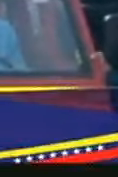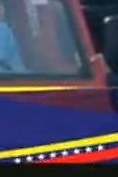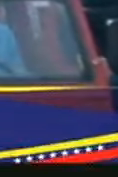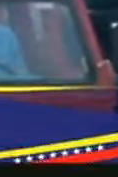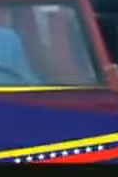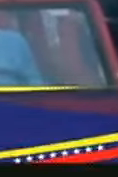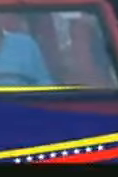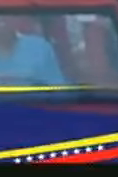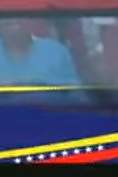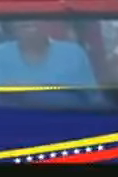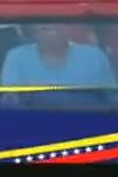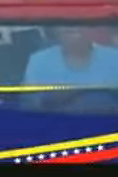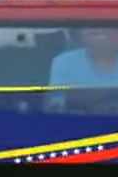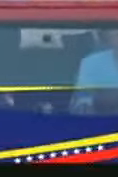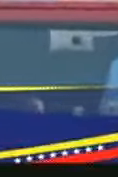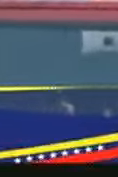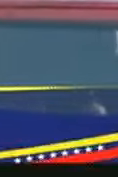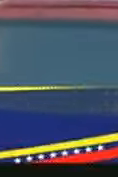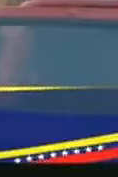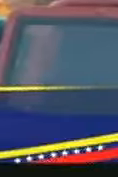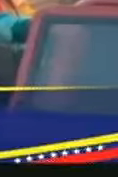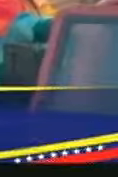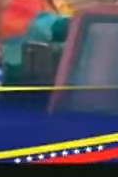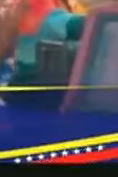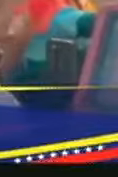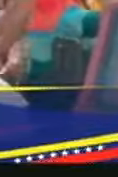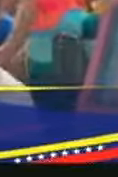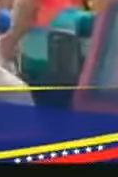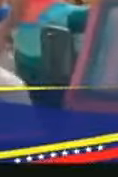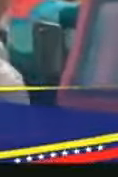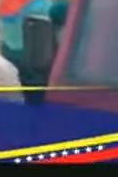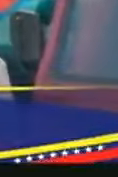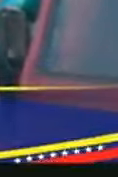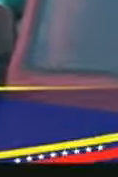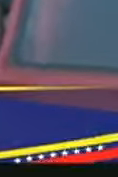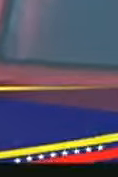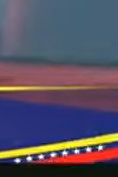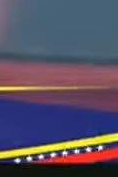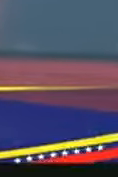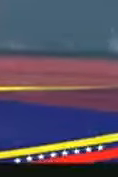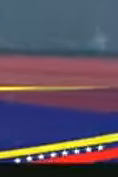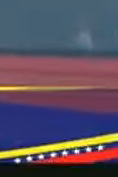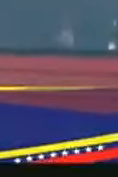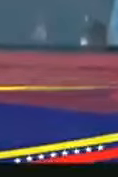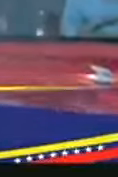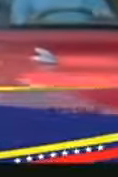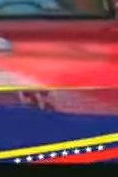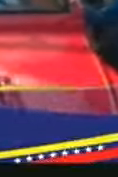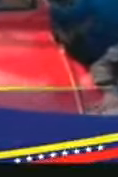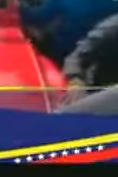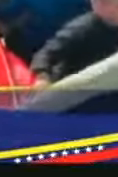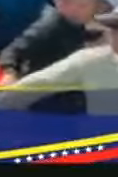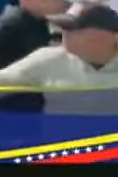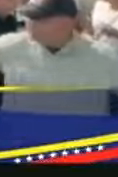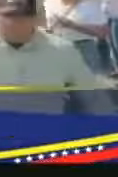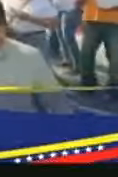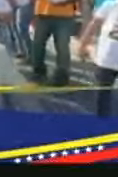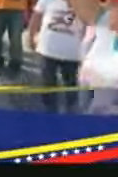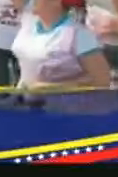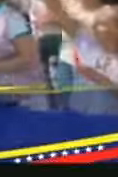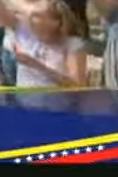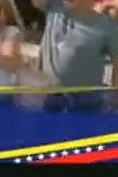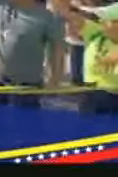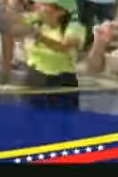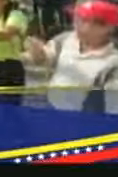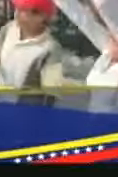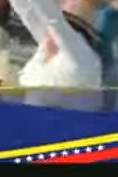Ministerio de Atención de las Aguas y la Alcaldía de Cocorote. Y vemos también en imágenes cómo el presidente recibe calurosamente y